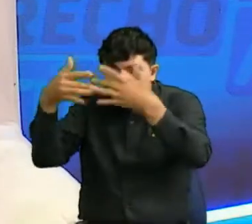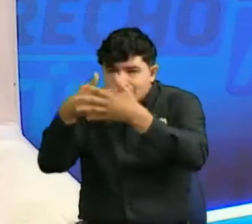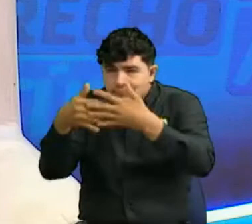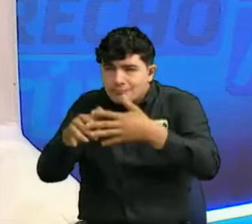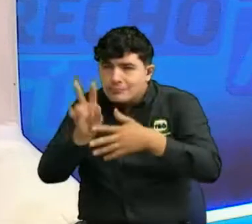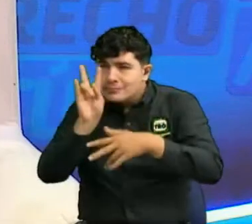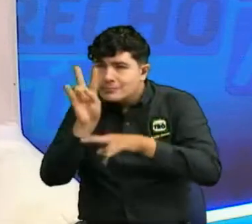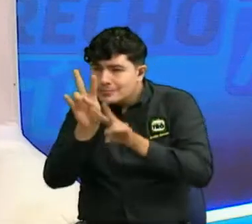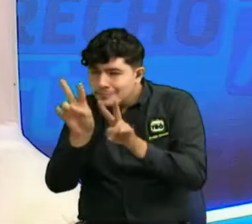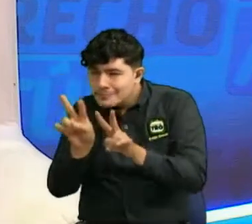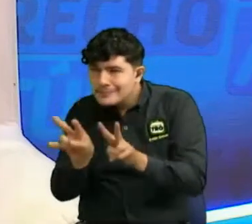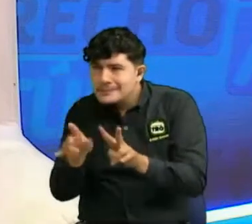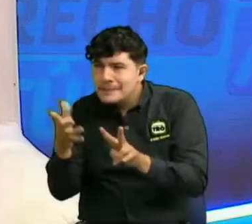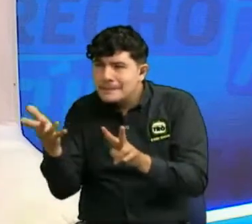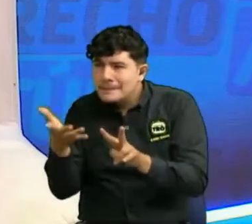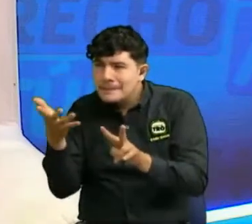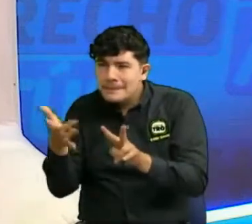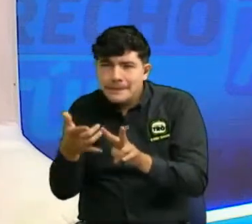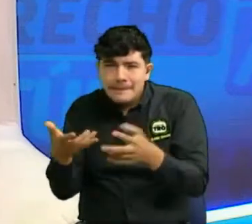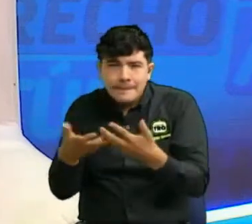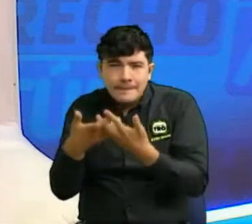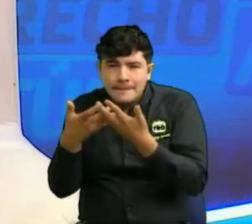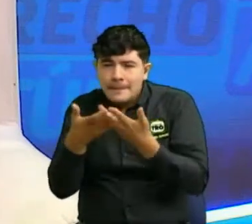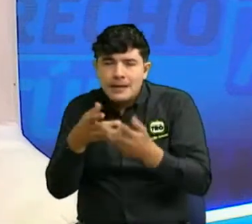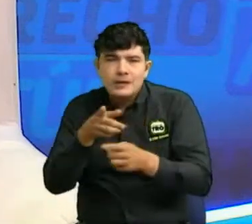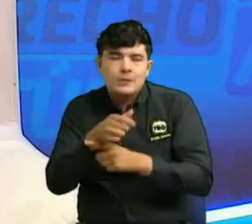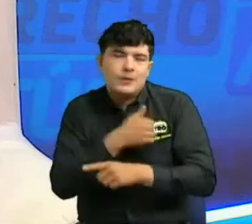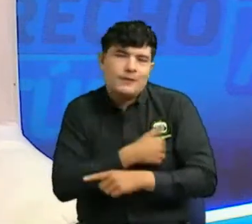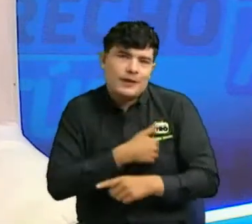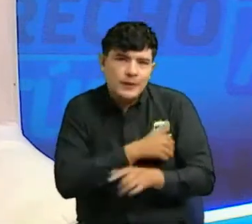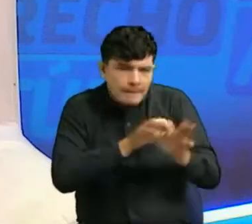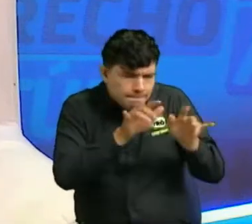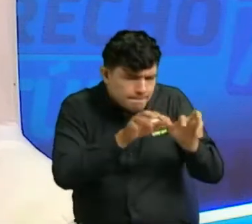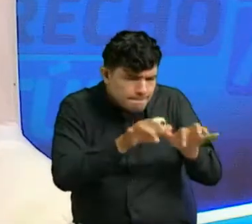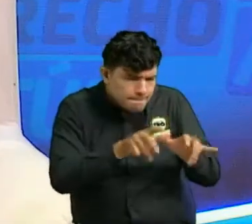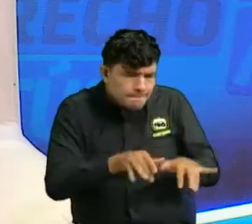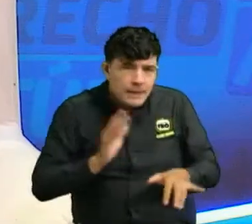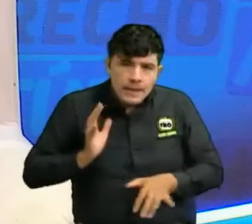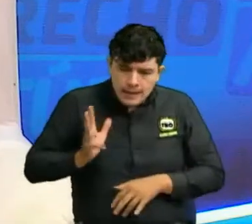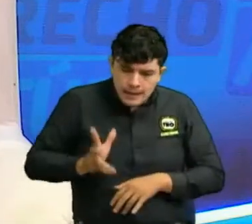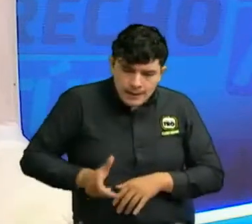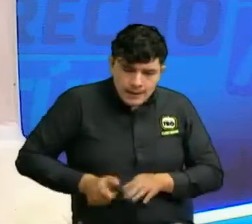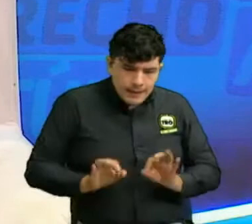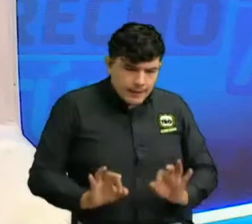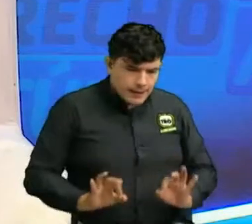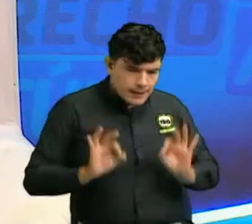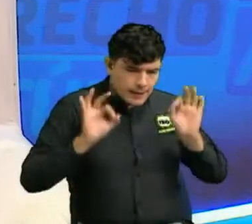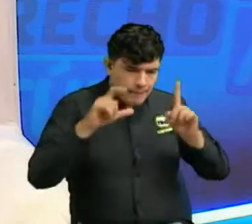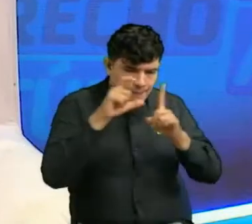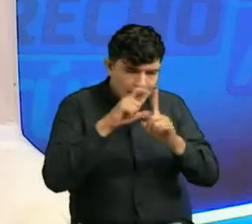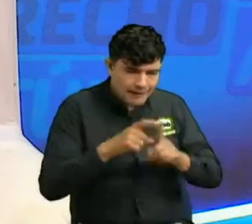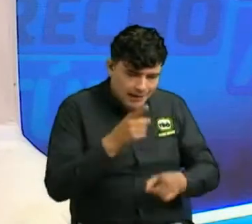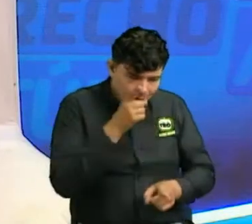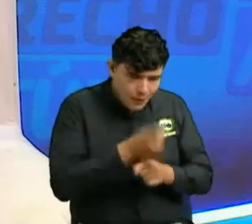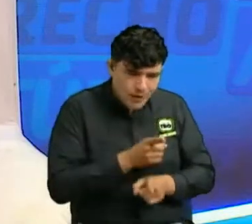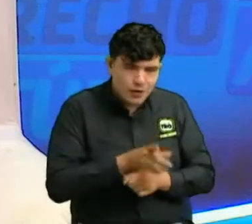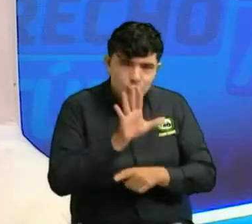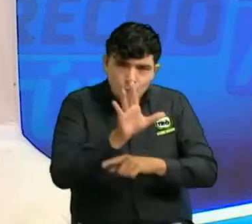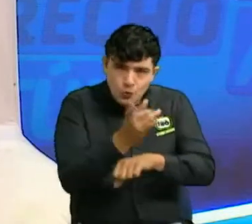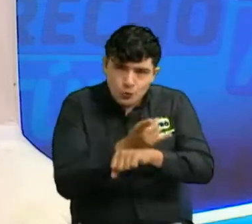un caso el cual requiere una asesoría, le pedimos por favor que lo describa con las palabras precisas que